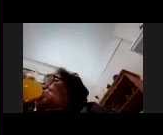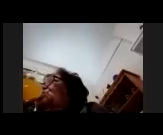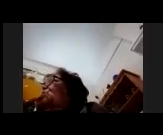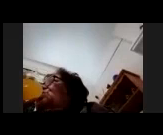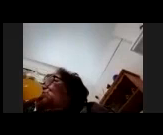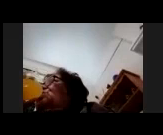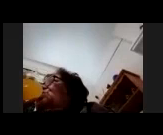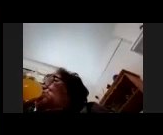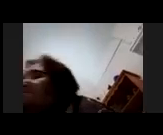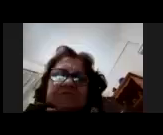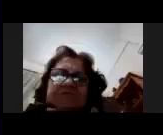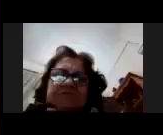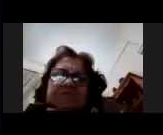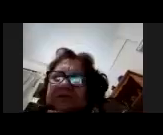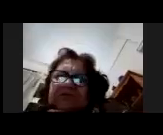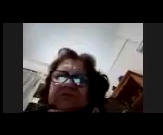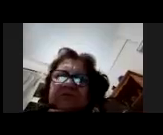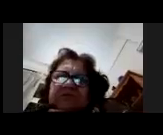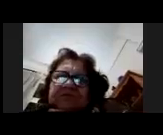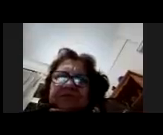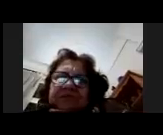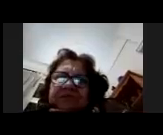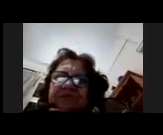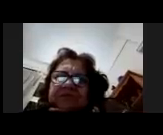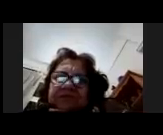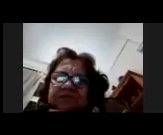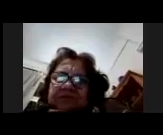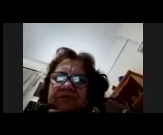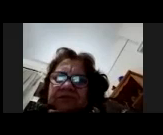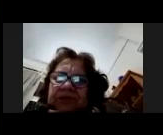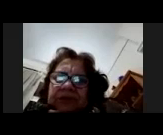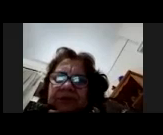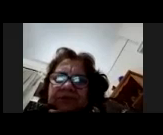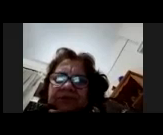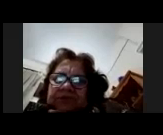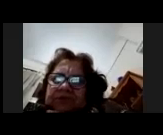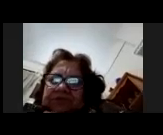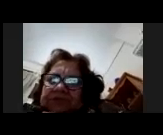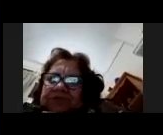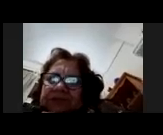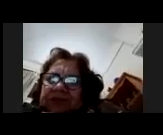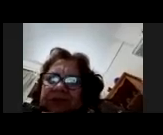Cobraron la entrada a ese lugar y salimos caminando. Desde la ruta empezamos a caminar.